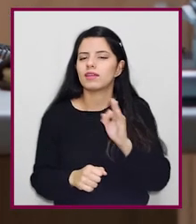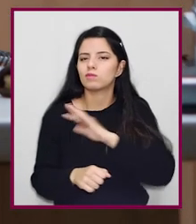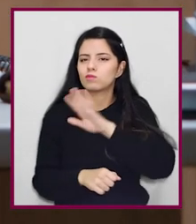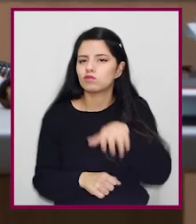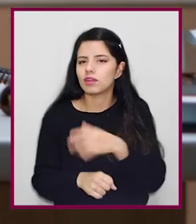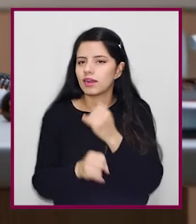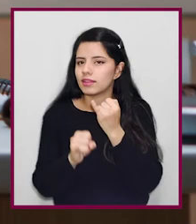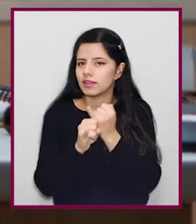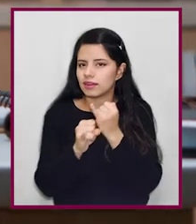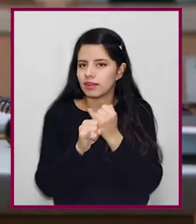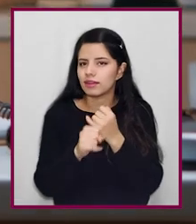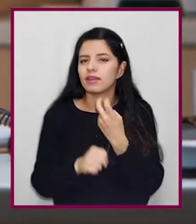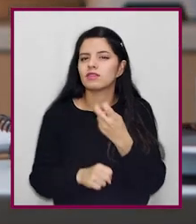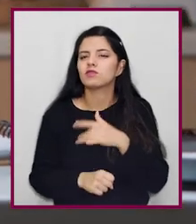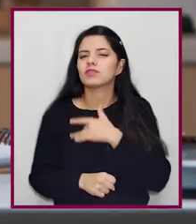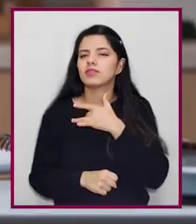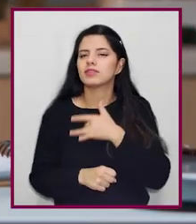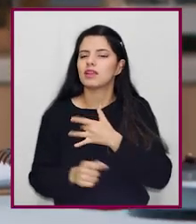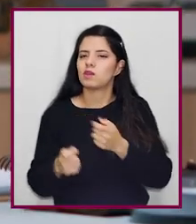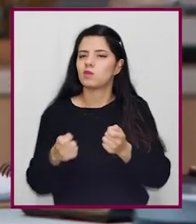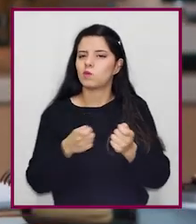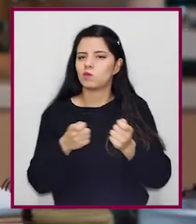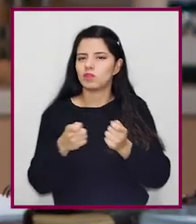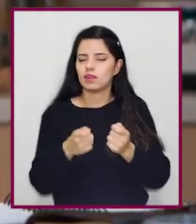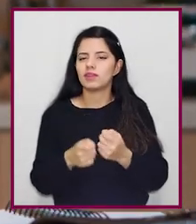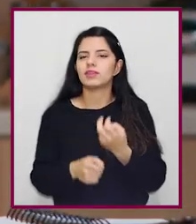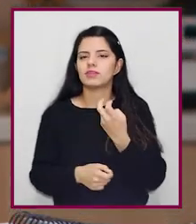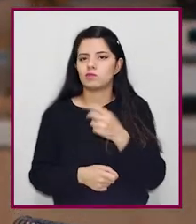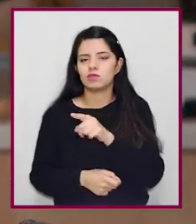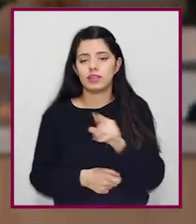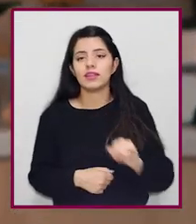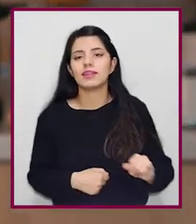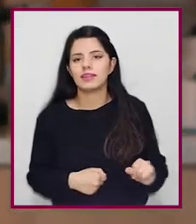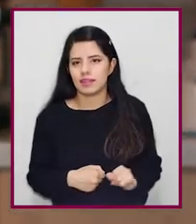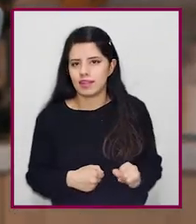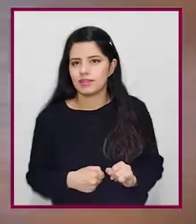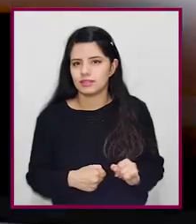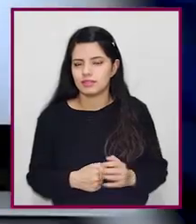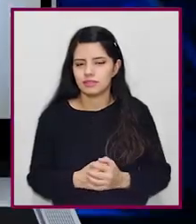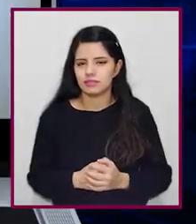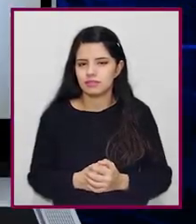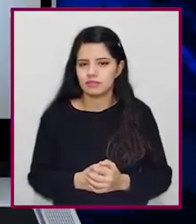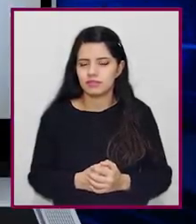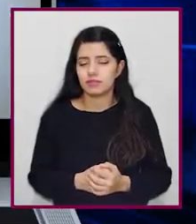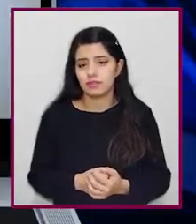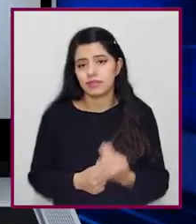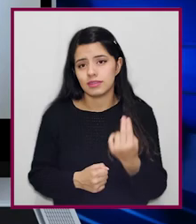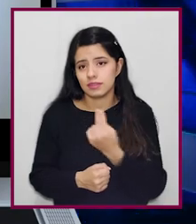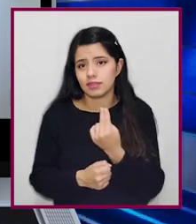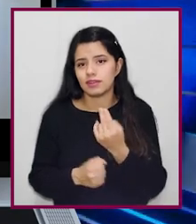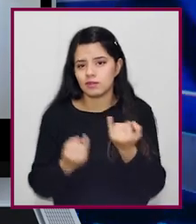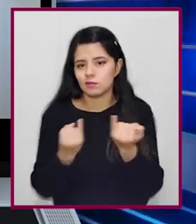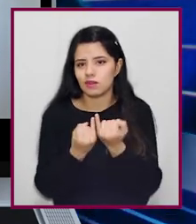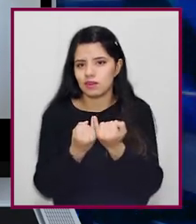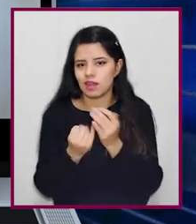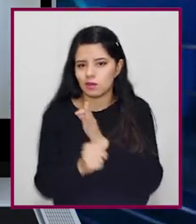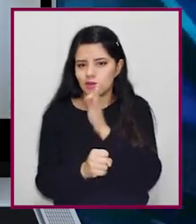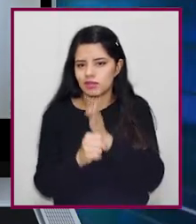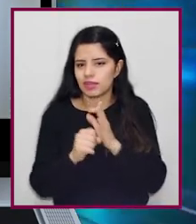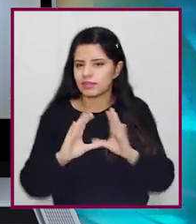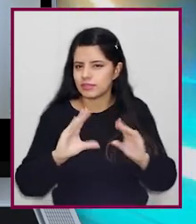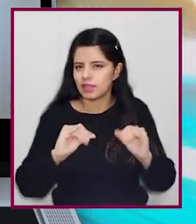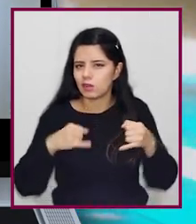control de ese proceso de investigación. Yo creo que está el interés y lo que habría que explorar o lo que habría que fomentar en estos jóvenes